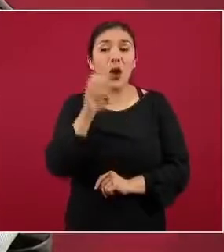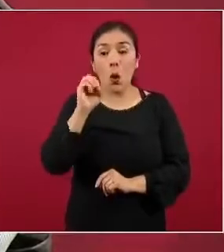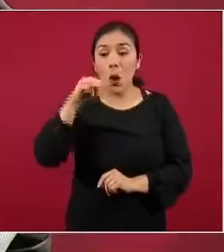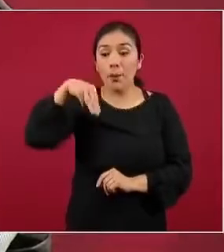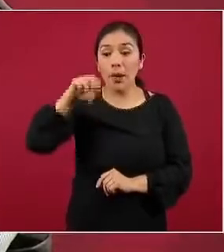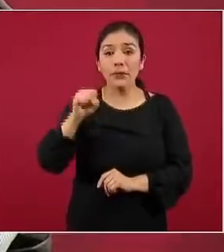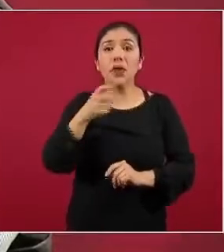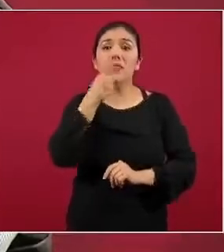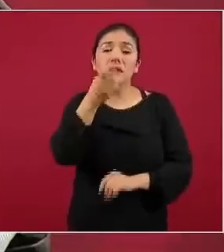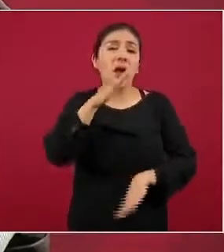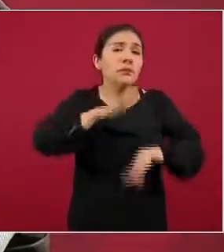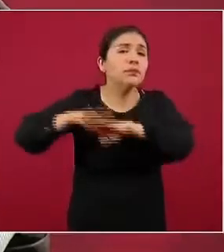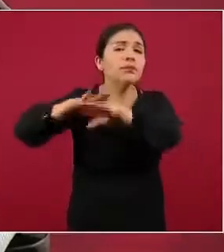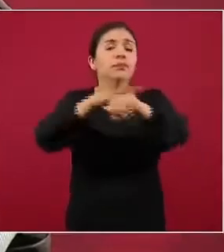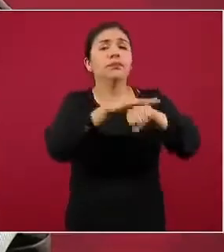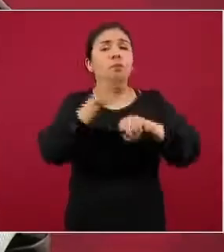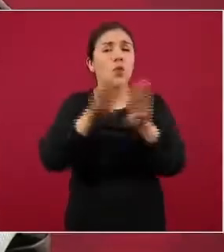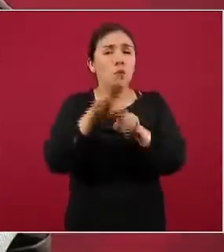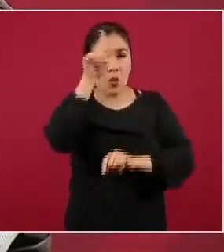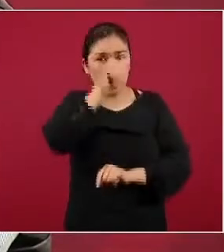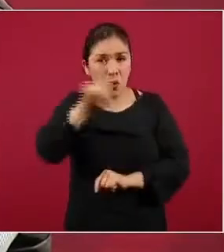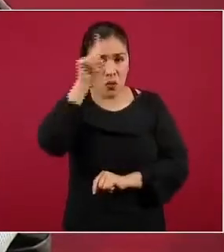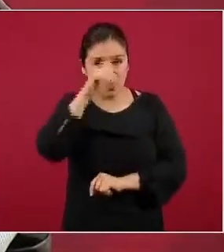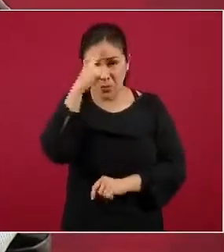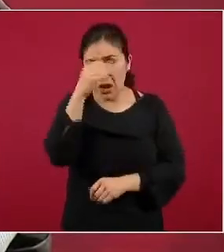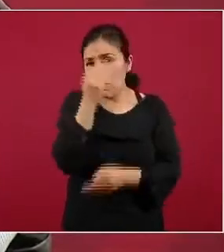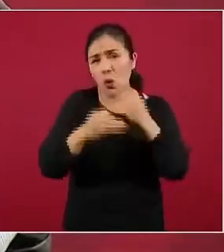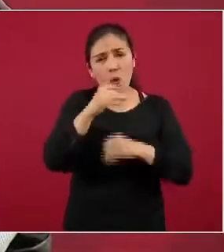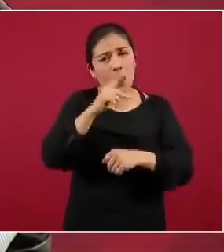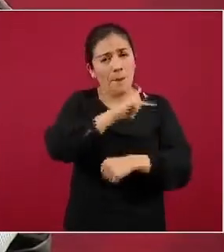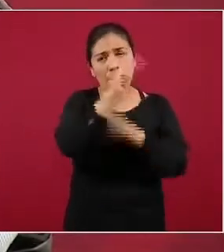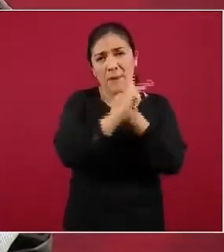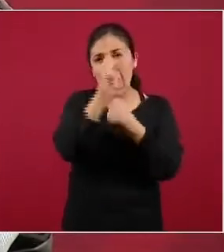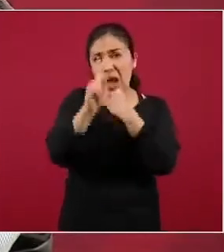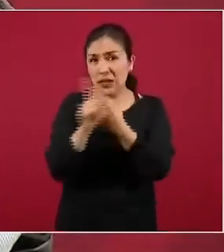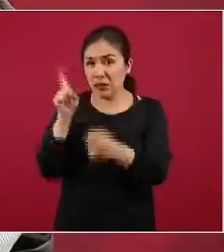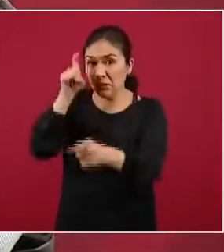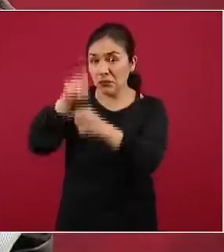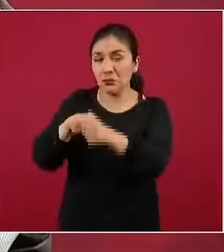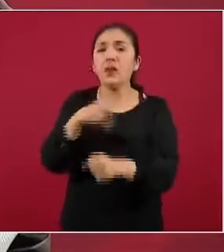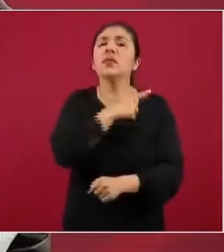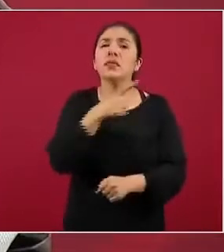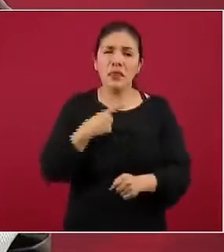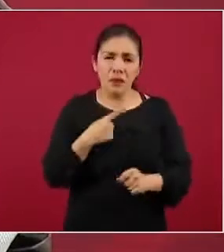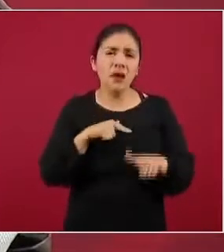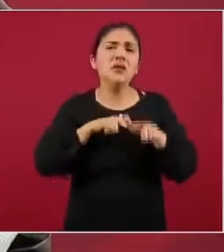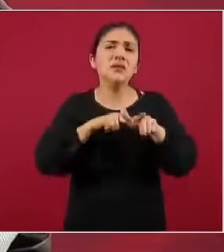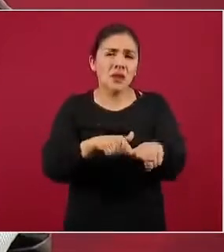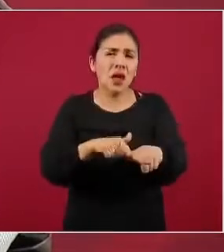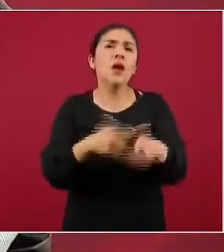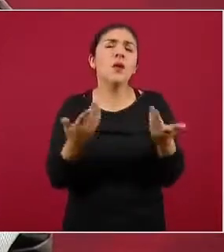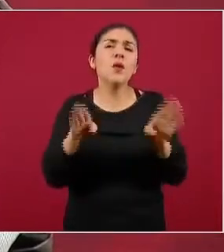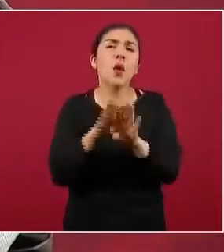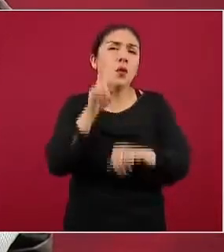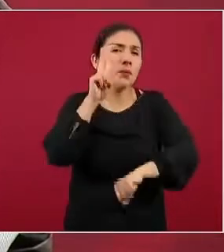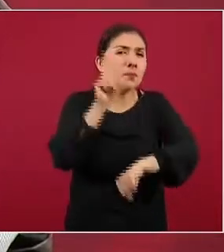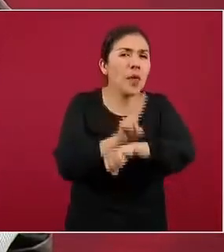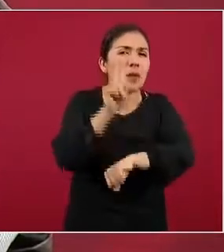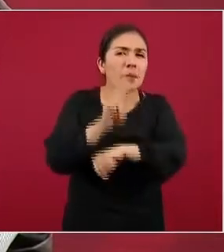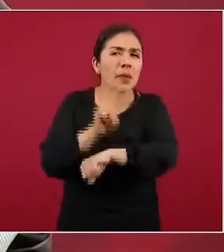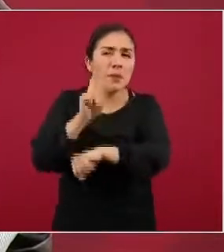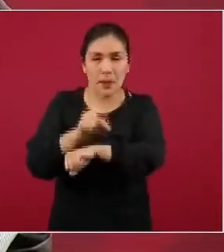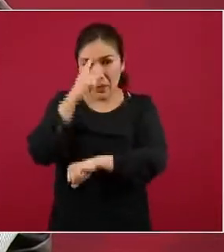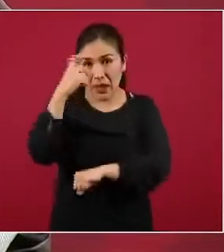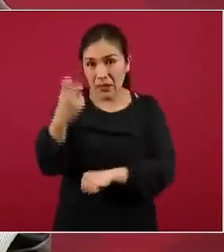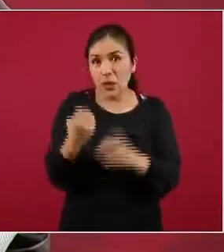está recomendando de manera oficial a todos los países miembros que sí mantengan una, vigilancia sobre